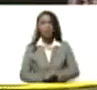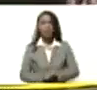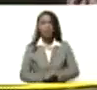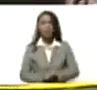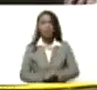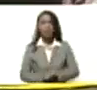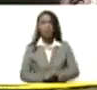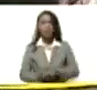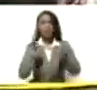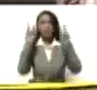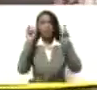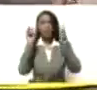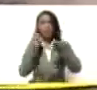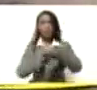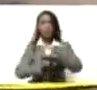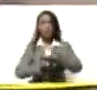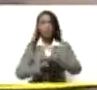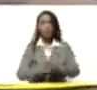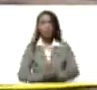Una nueva época.